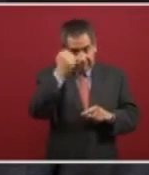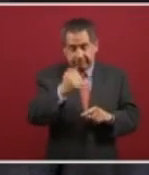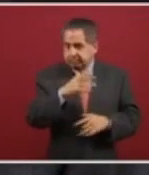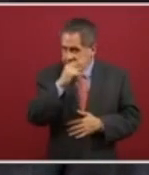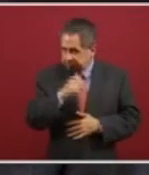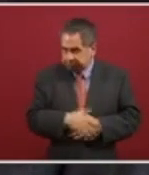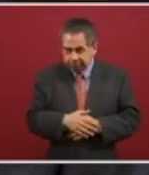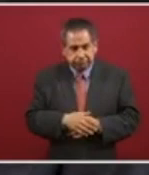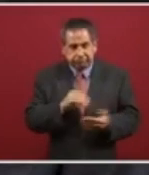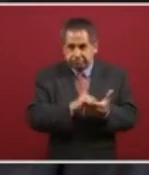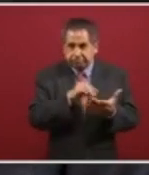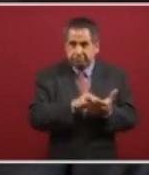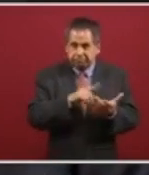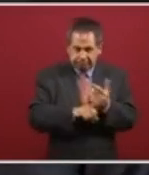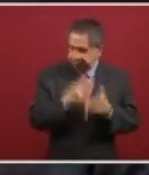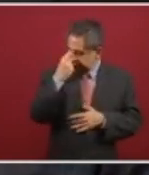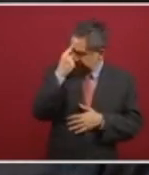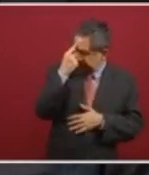Por eso,